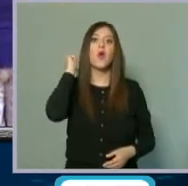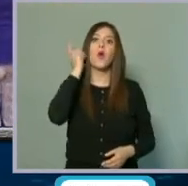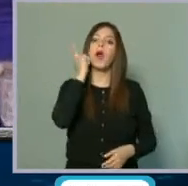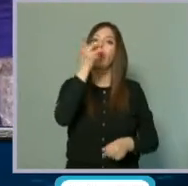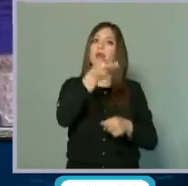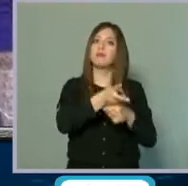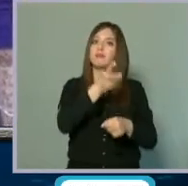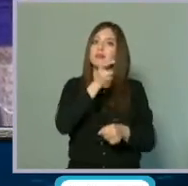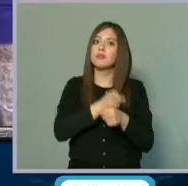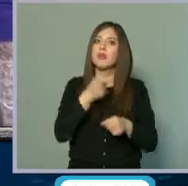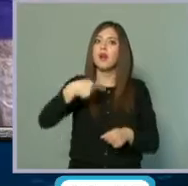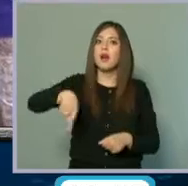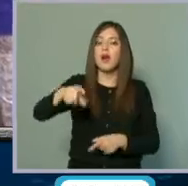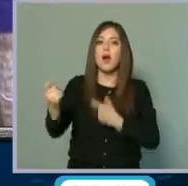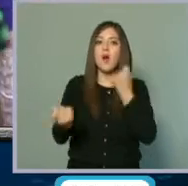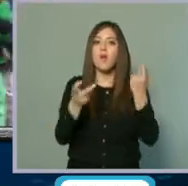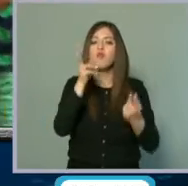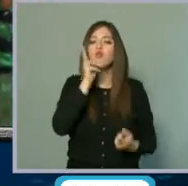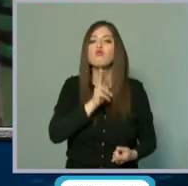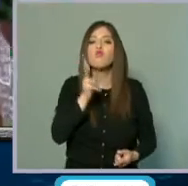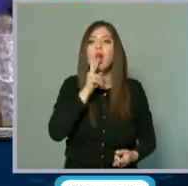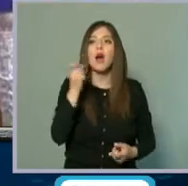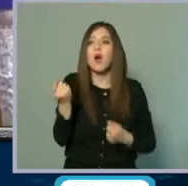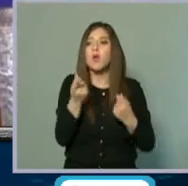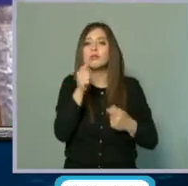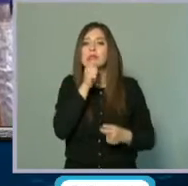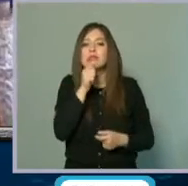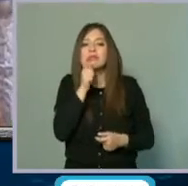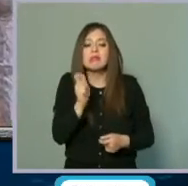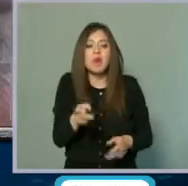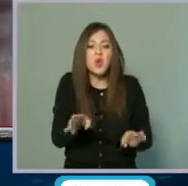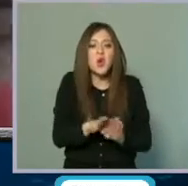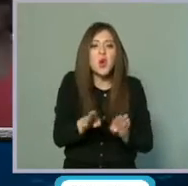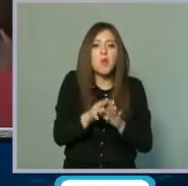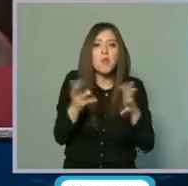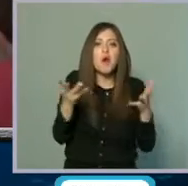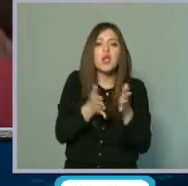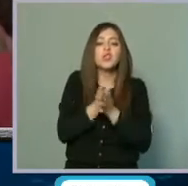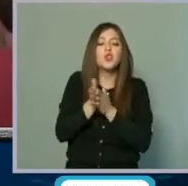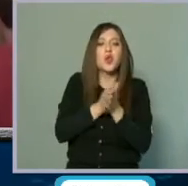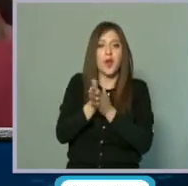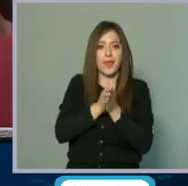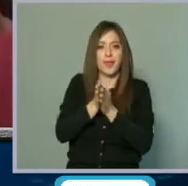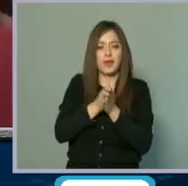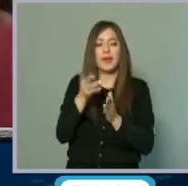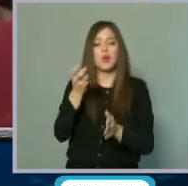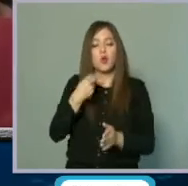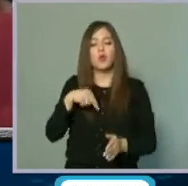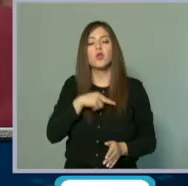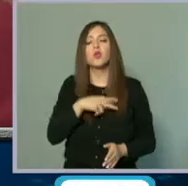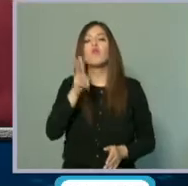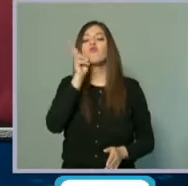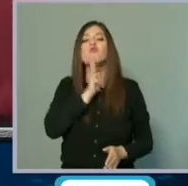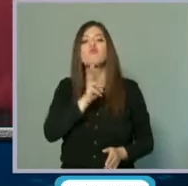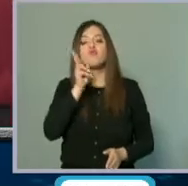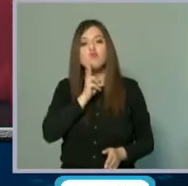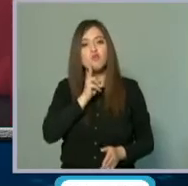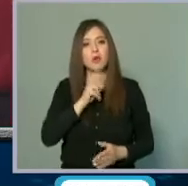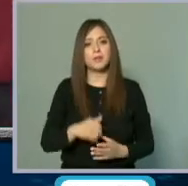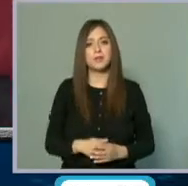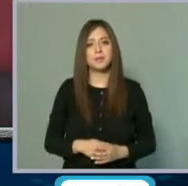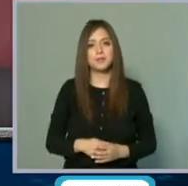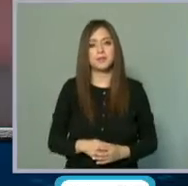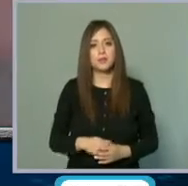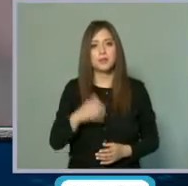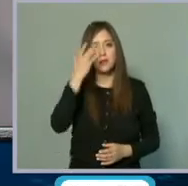la fruta, porque creo que no muchos sabemos esta delicia del chocolate de dónde Oye, viene, bien ¿no? rica la fruta. Entonces, y es vamos que a estar probando. Es real que si uno,